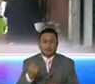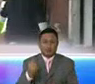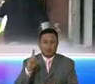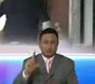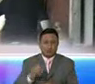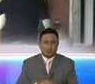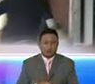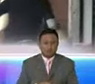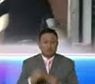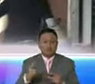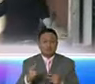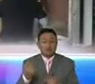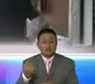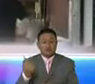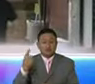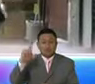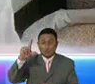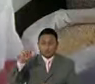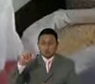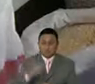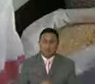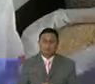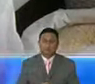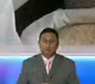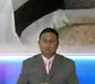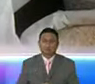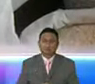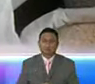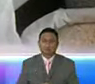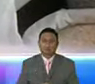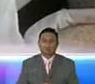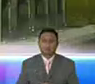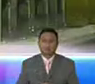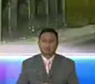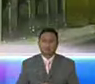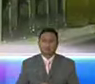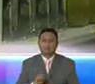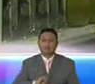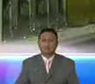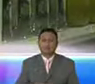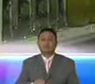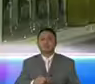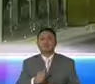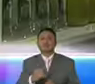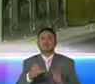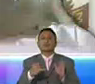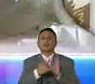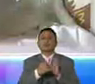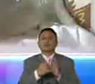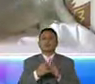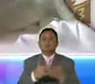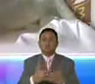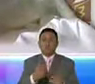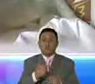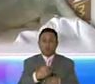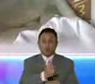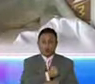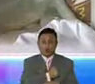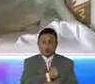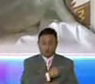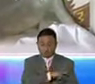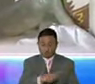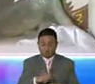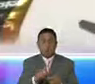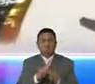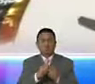esperando que bajen los precios de los productos. Esta medida se une al desmontaje de las salvaguardias que, a diferencia del IVA, no tendrá un efecto inmediato en